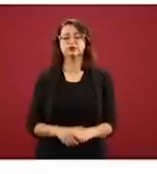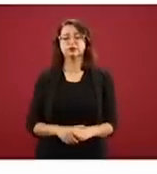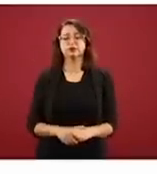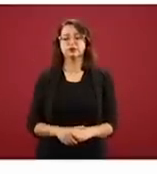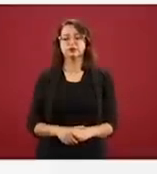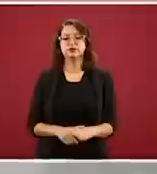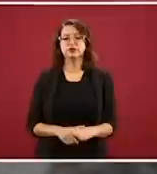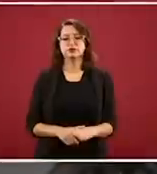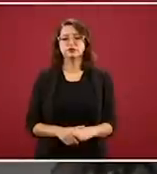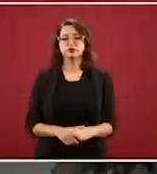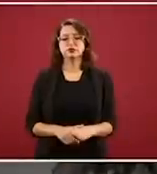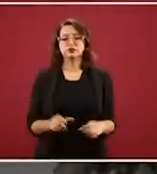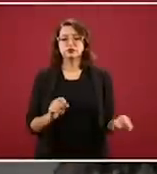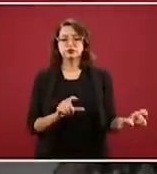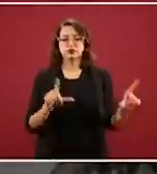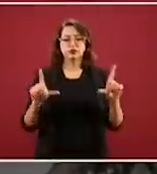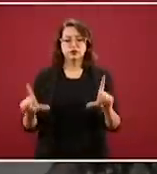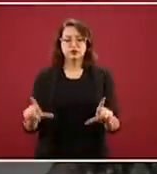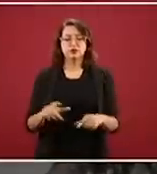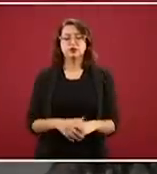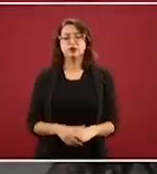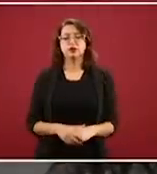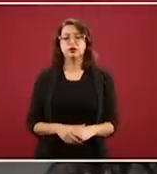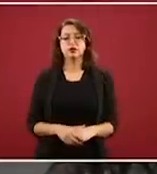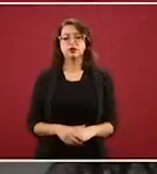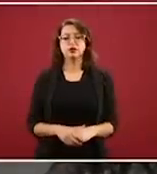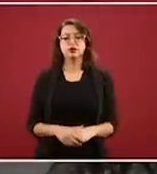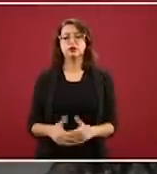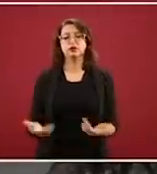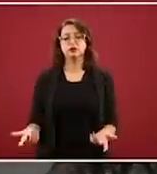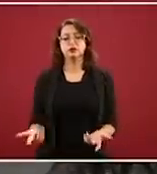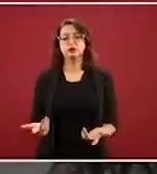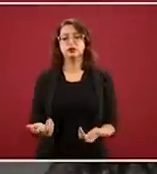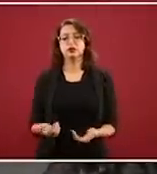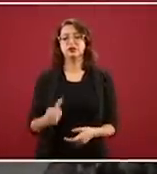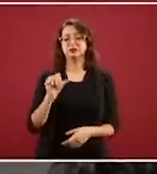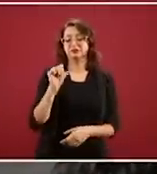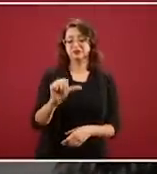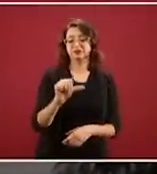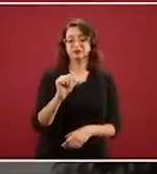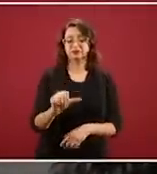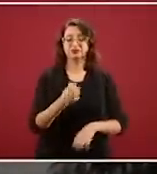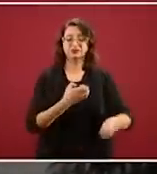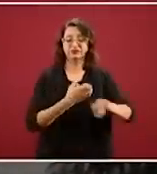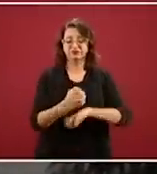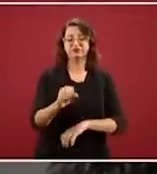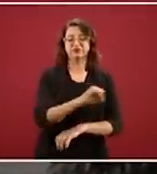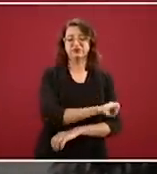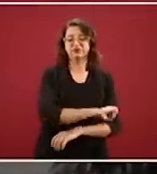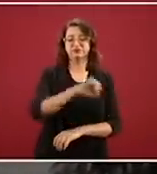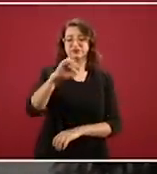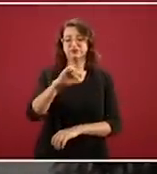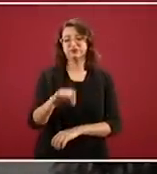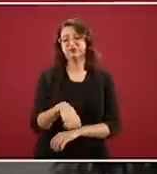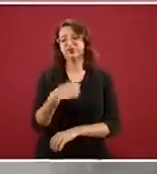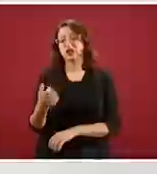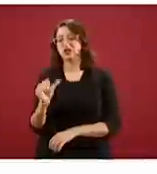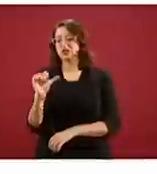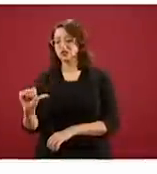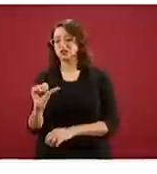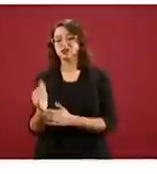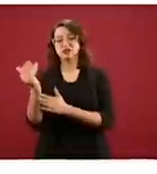homicidios. Adelante. Aumentó en 16 entidades y disminuyó en